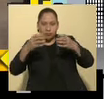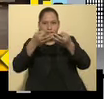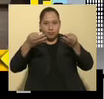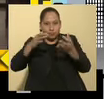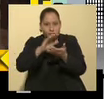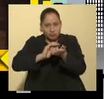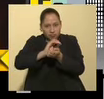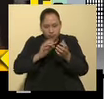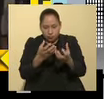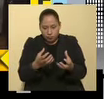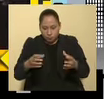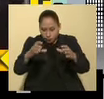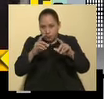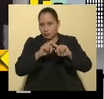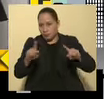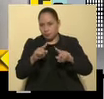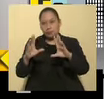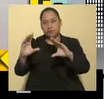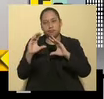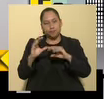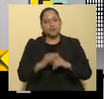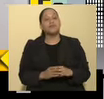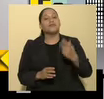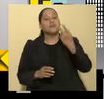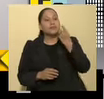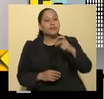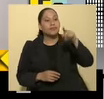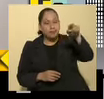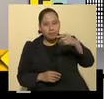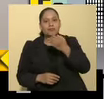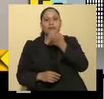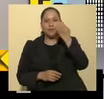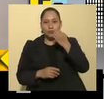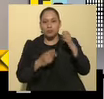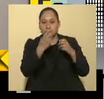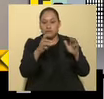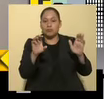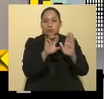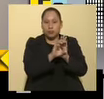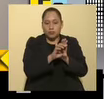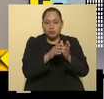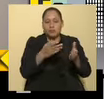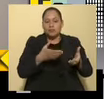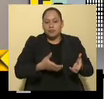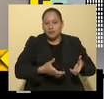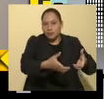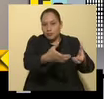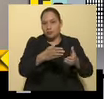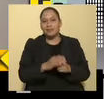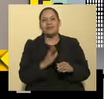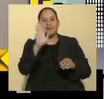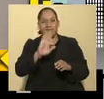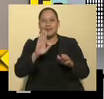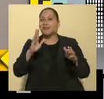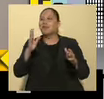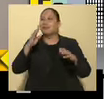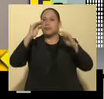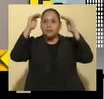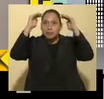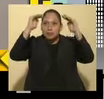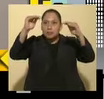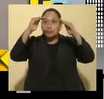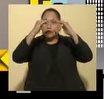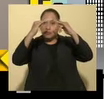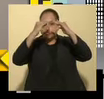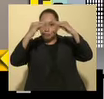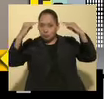teóricamente es fundamental es que se hacen estos salones al aire libre como aquellas barbizones franceses, ¿no?